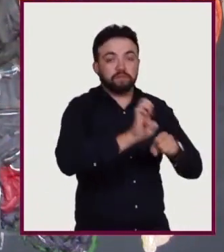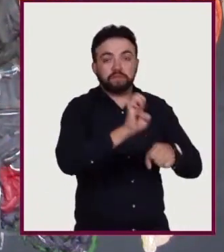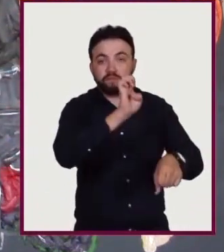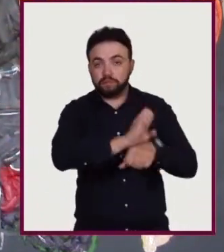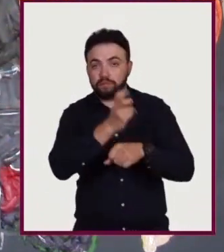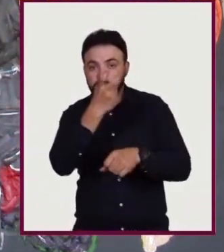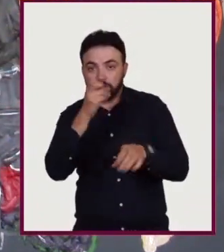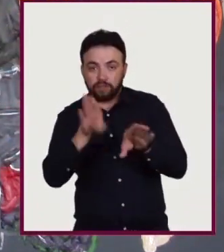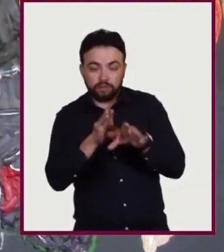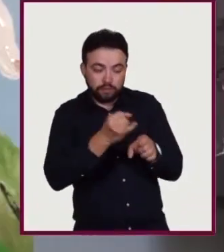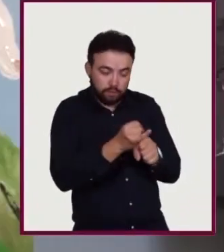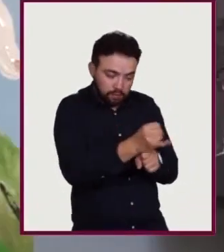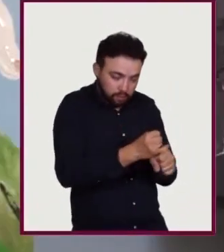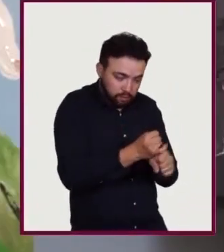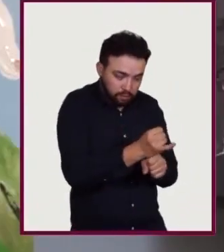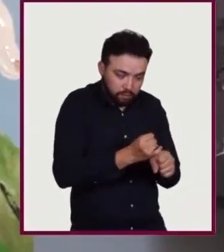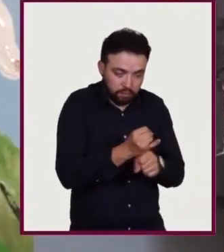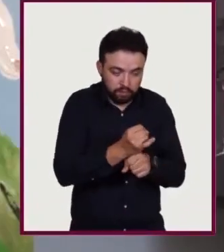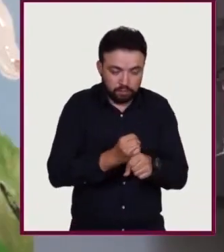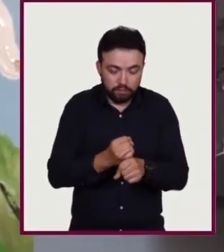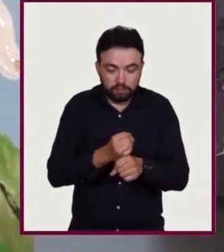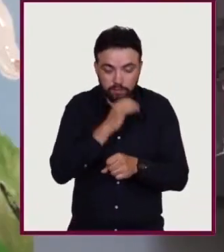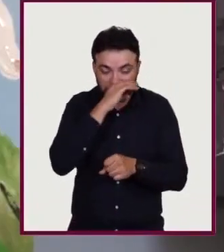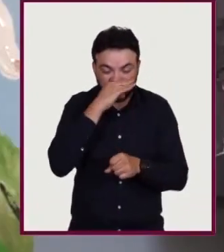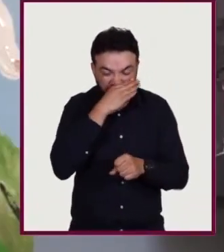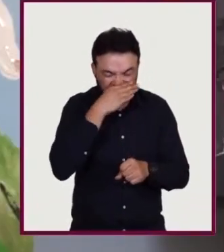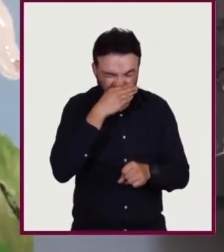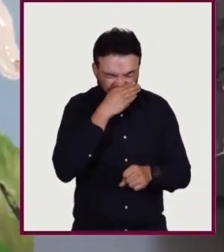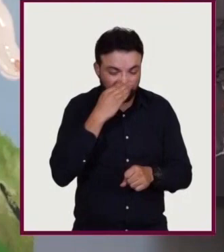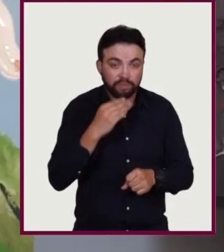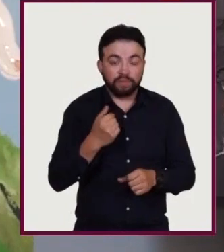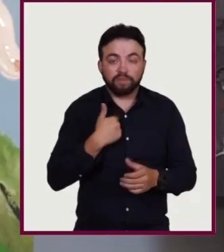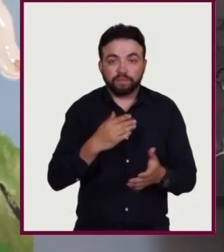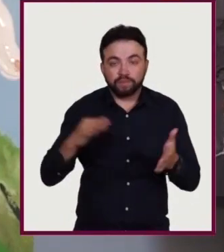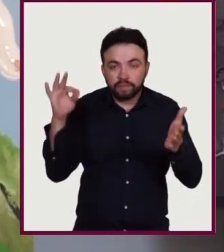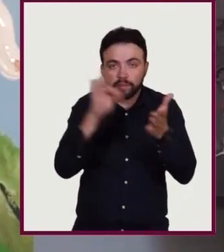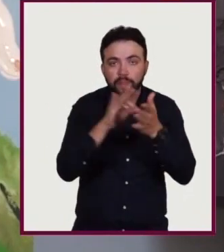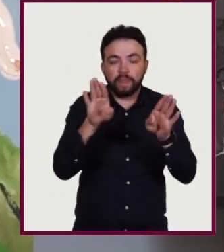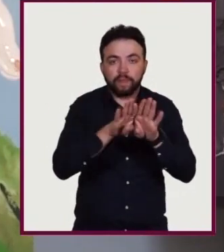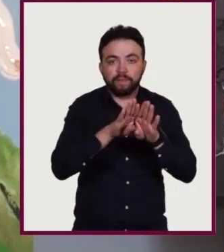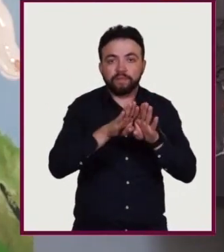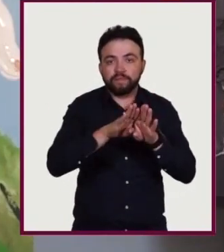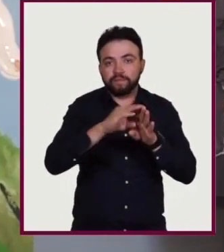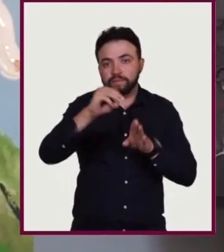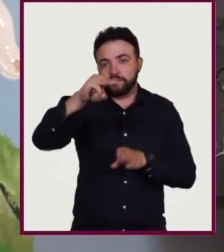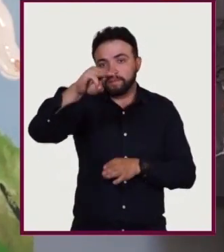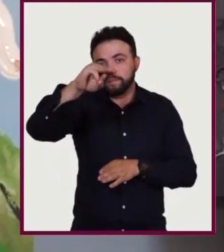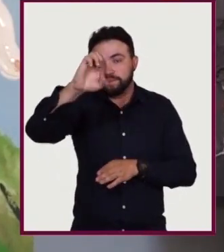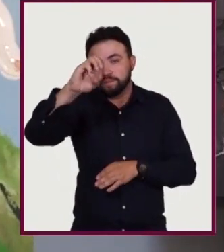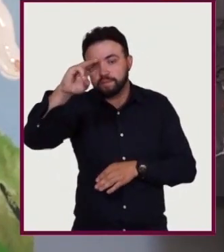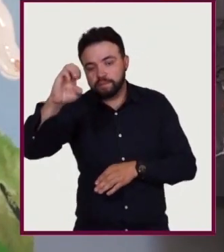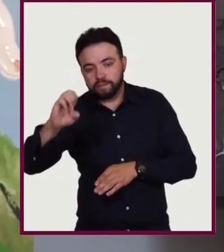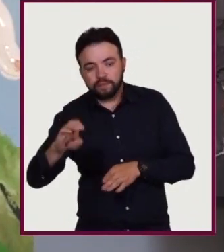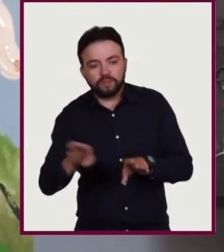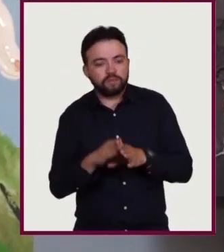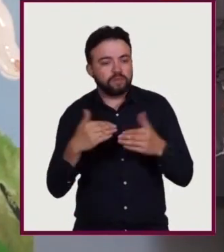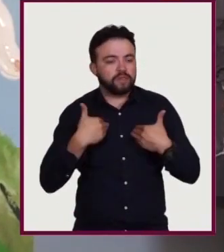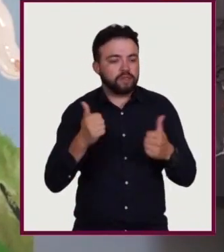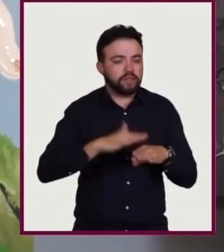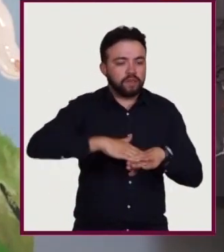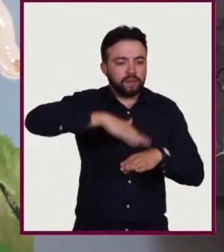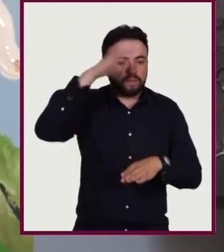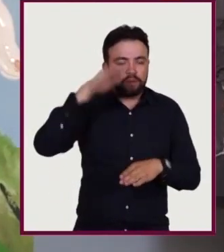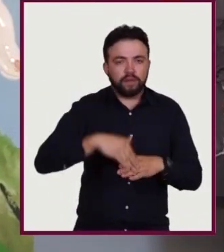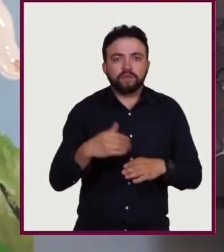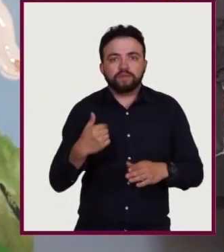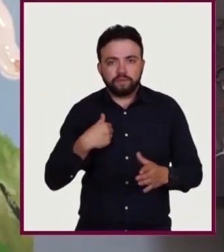esta investigación pues llegué a lo que es la teoría memética y a entender un poco más y he